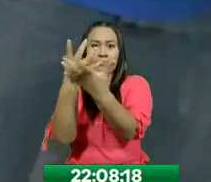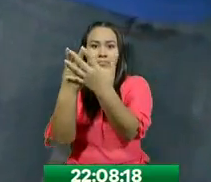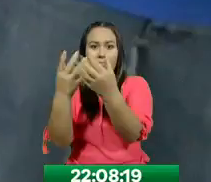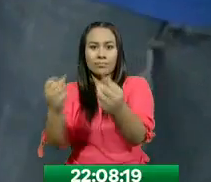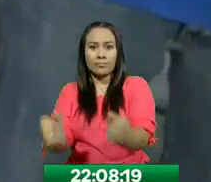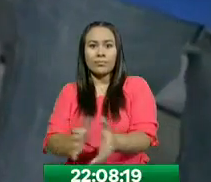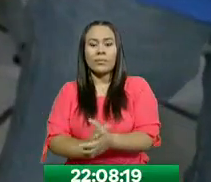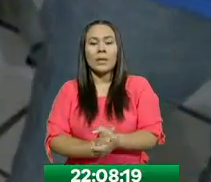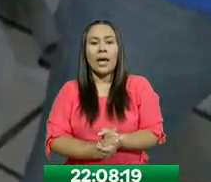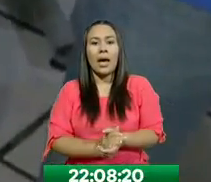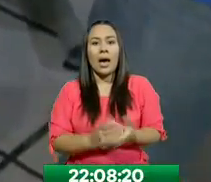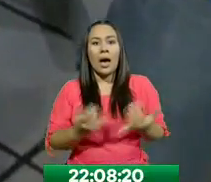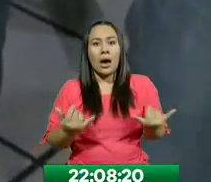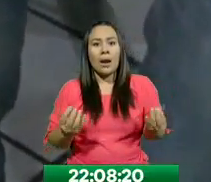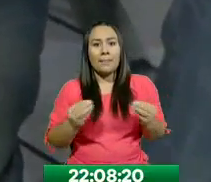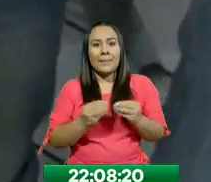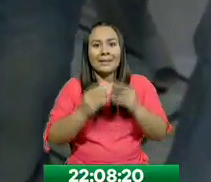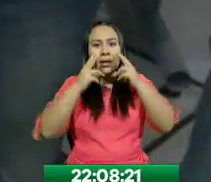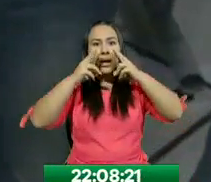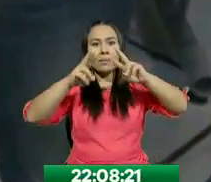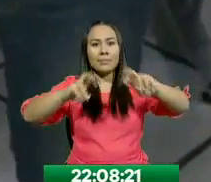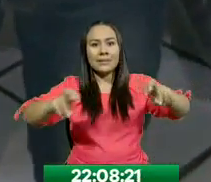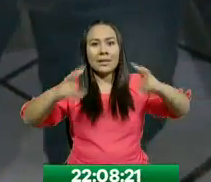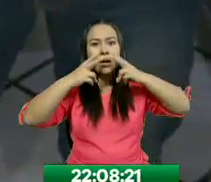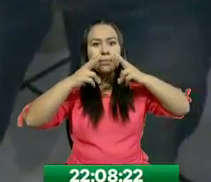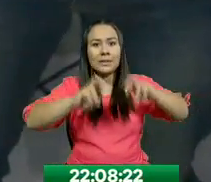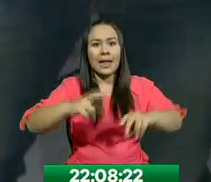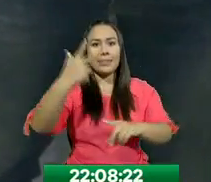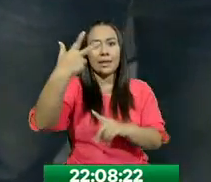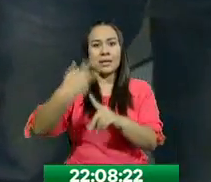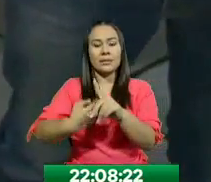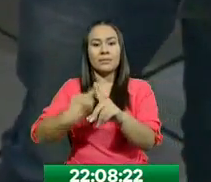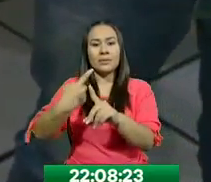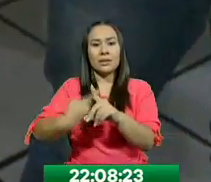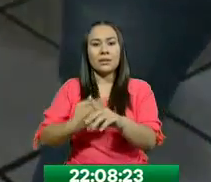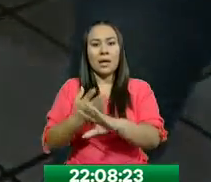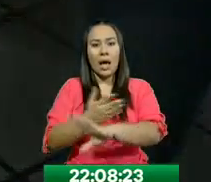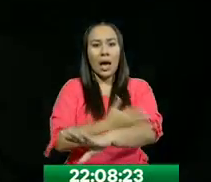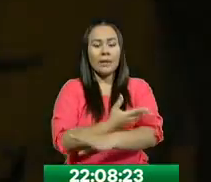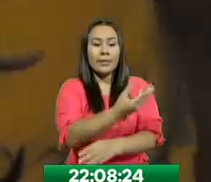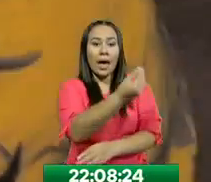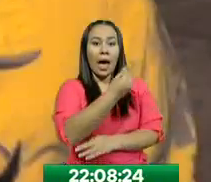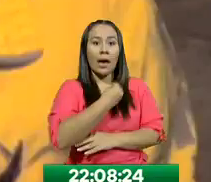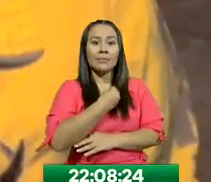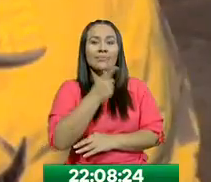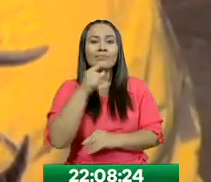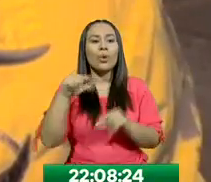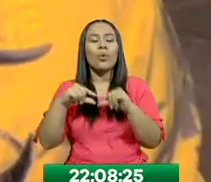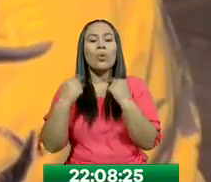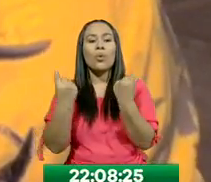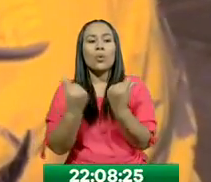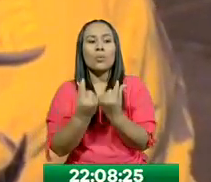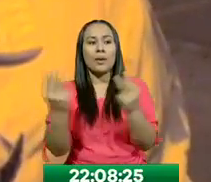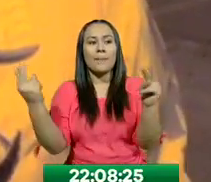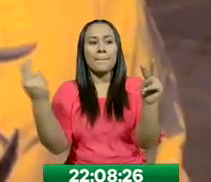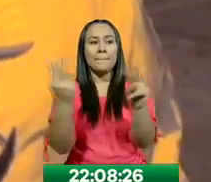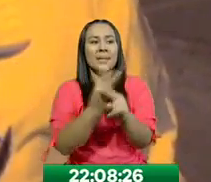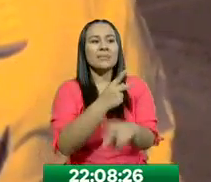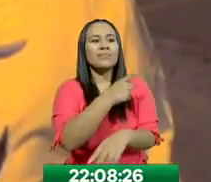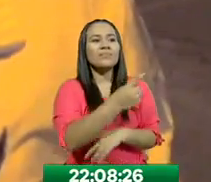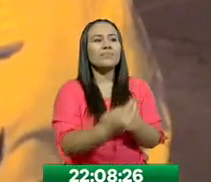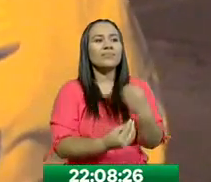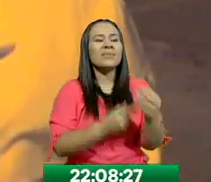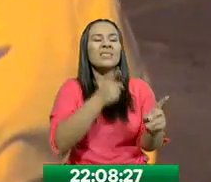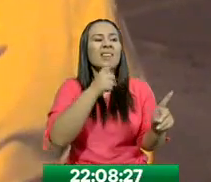una investigación realizada por el lapso de tres meses pues se logró identificar a una organización delictiva que se encontraba